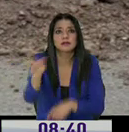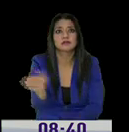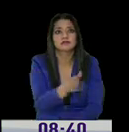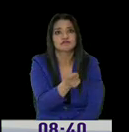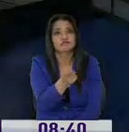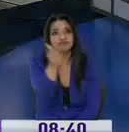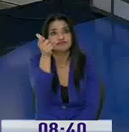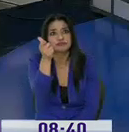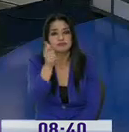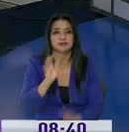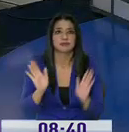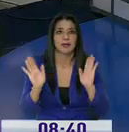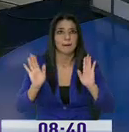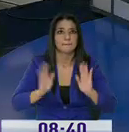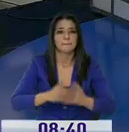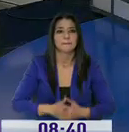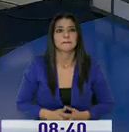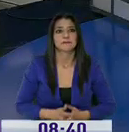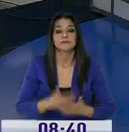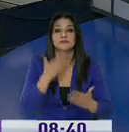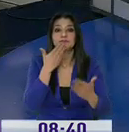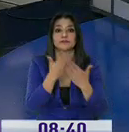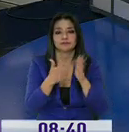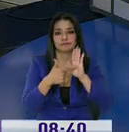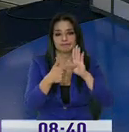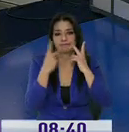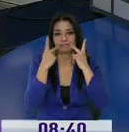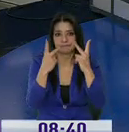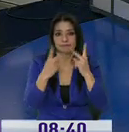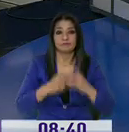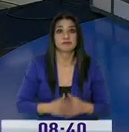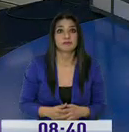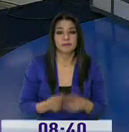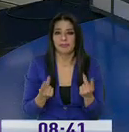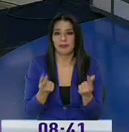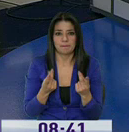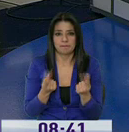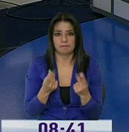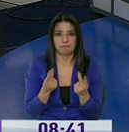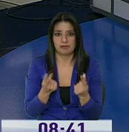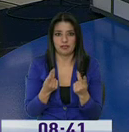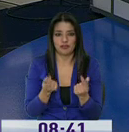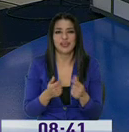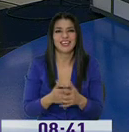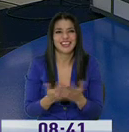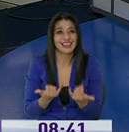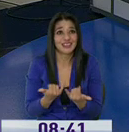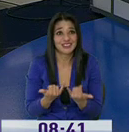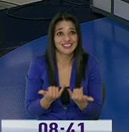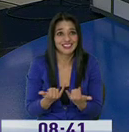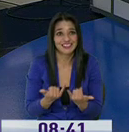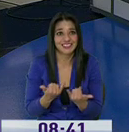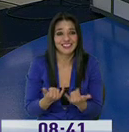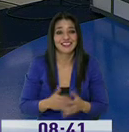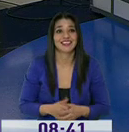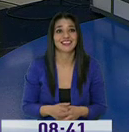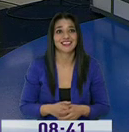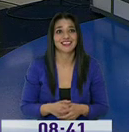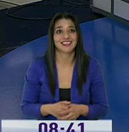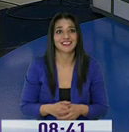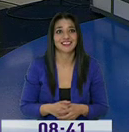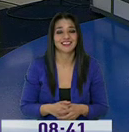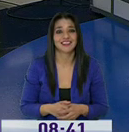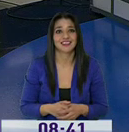por favor, si son tan amables. Gracias. Miren, y nada más así rapidito, uniendo eso, porque son de ahorita, si no, ya no sirven. Vean